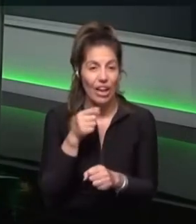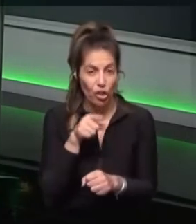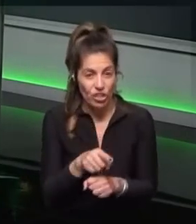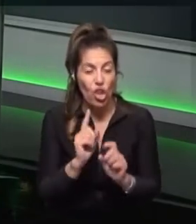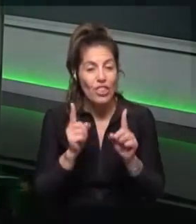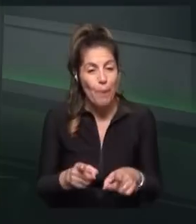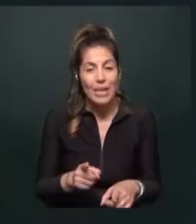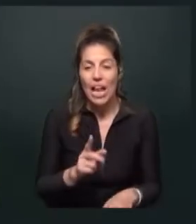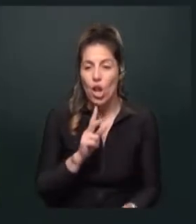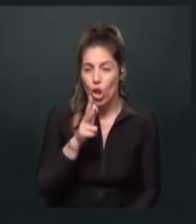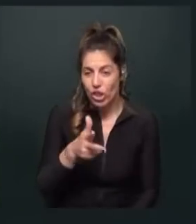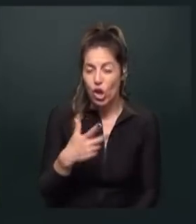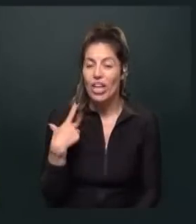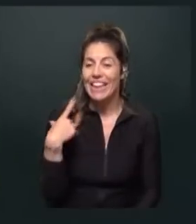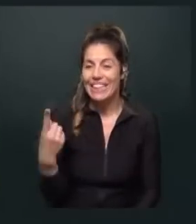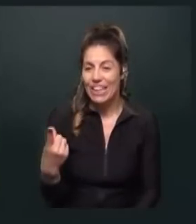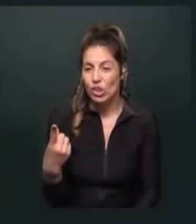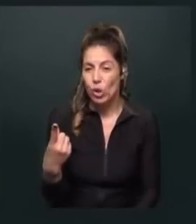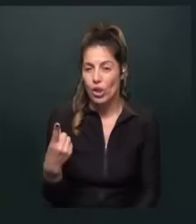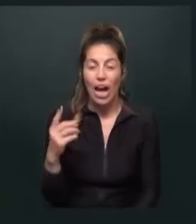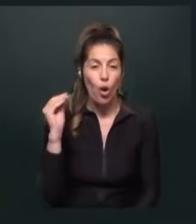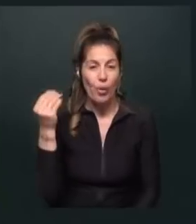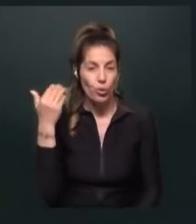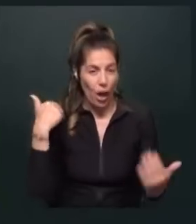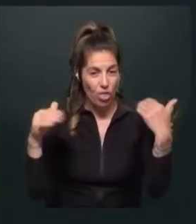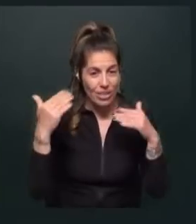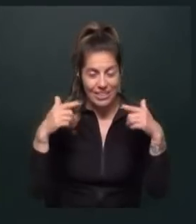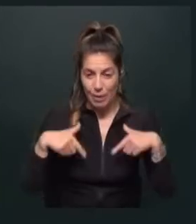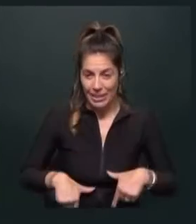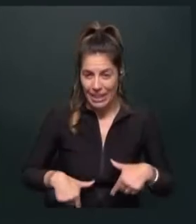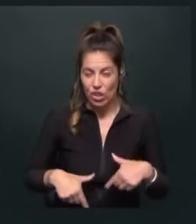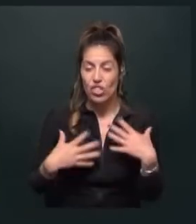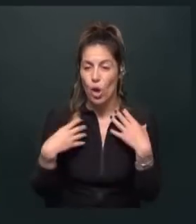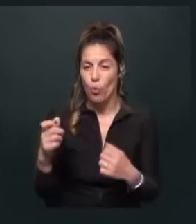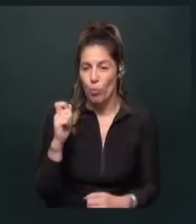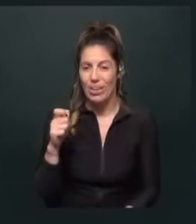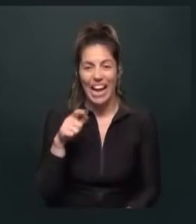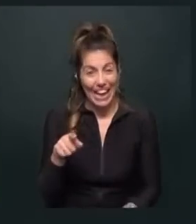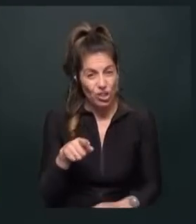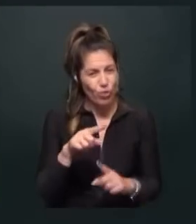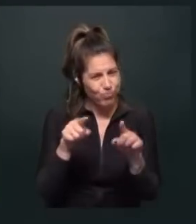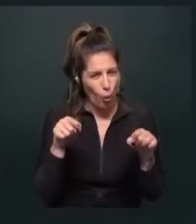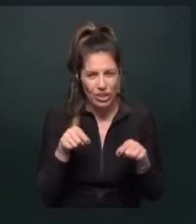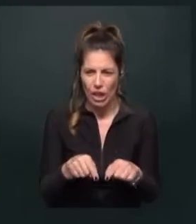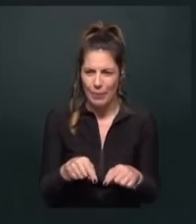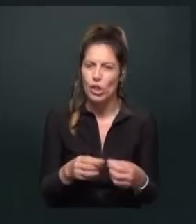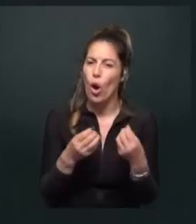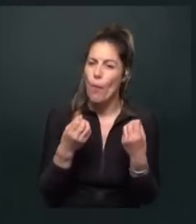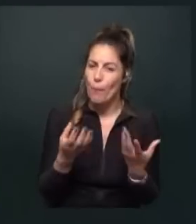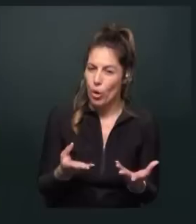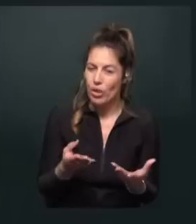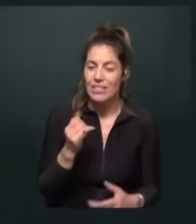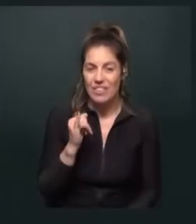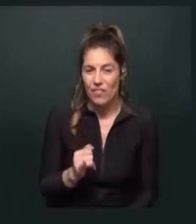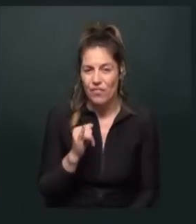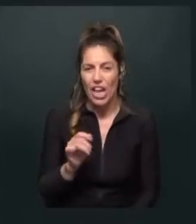mencionaba la directora del departamento de juventud y adolescencia del Ministerio de salud pública y eso tuvo bastantes cuestionamientos Porque si